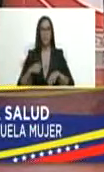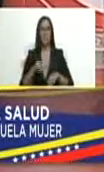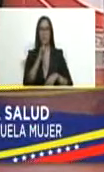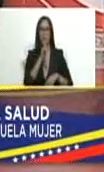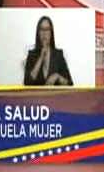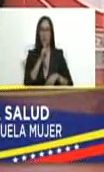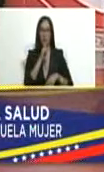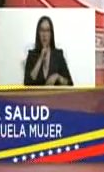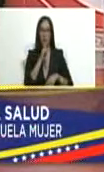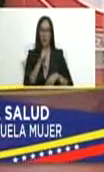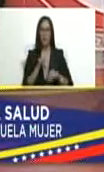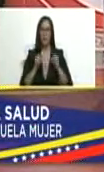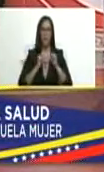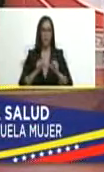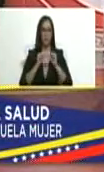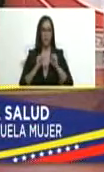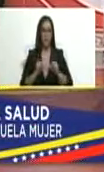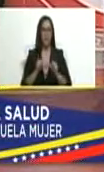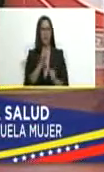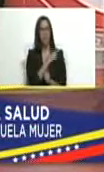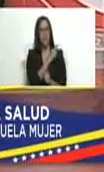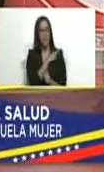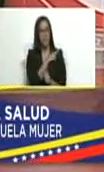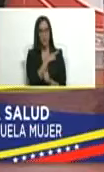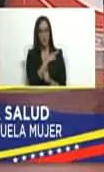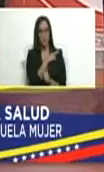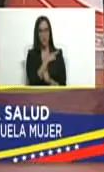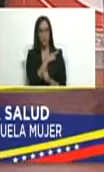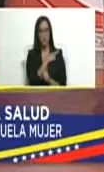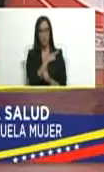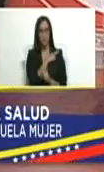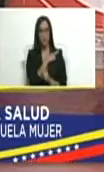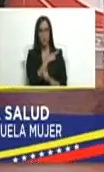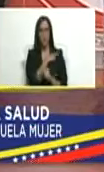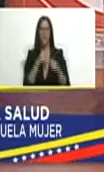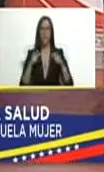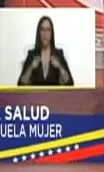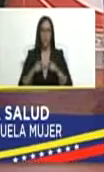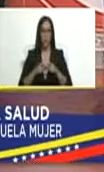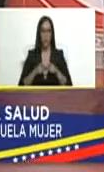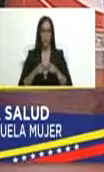informado permanentemente a su jefe y a su equipo.